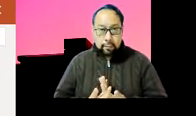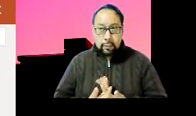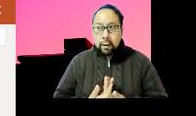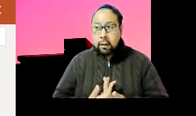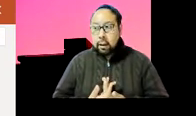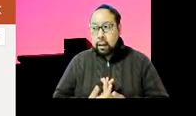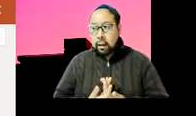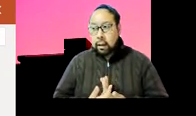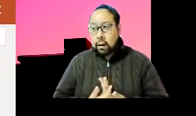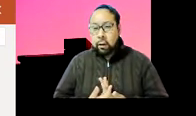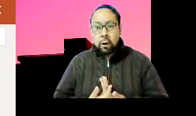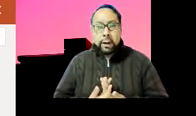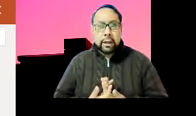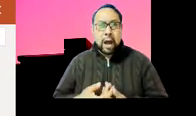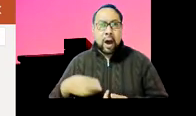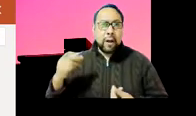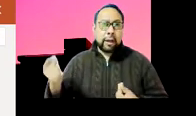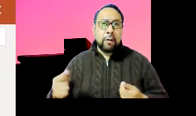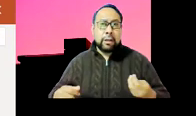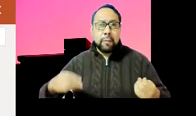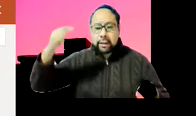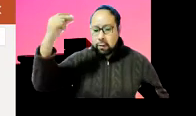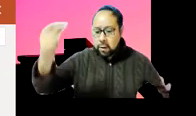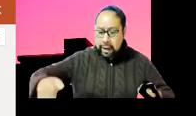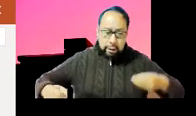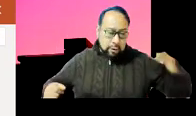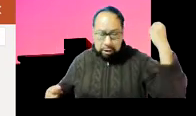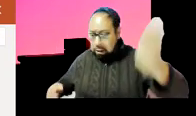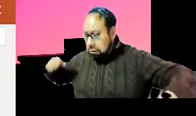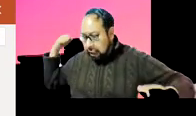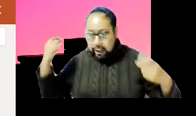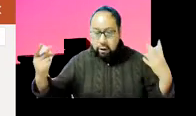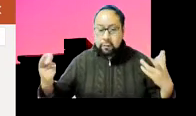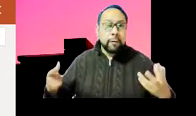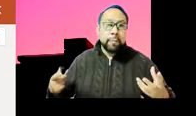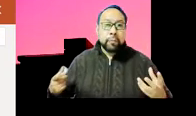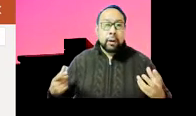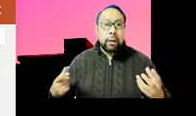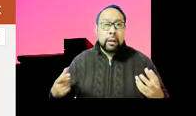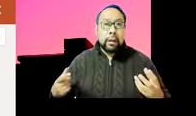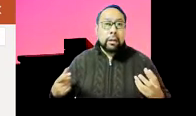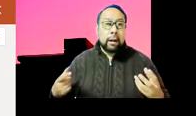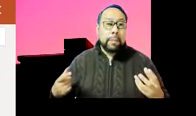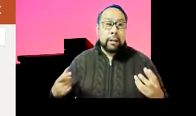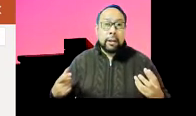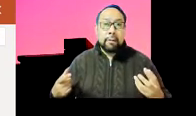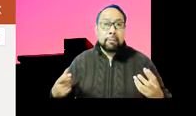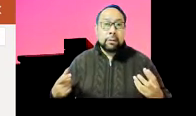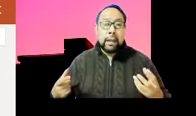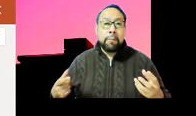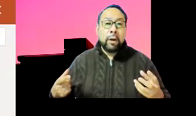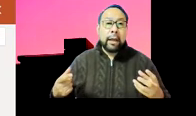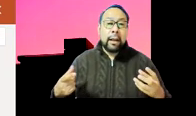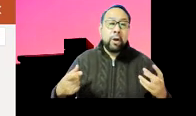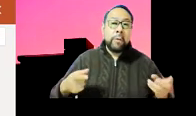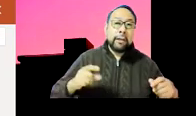relación, luego el hombre dice, no, es que yo así si yo me la traigo muerta, yo que esto, que lo otro, que aquello. Y de repente,